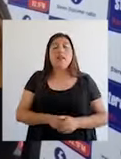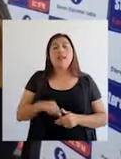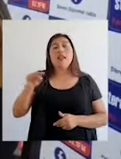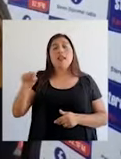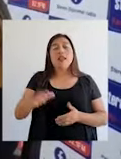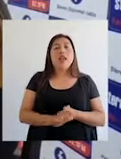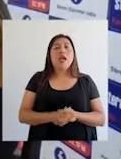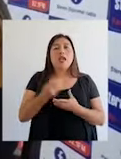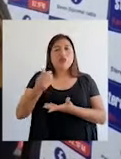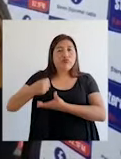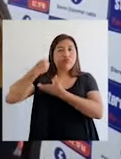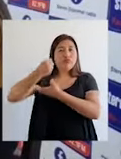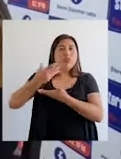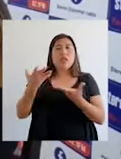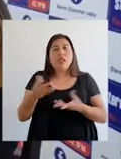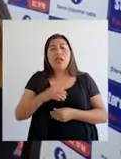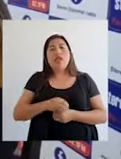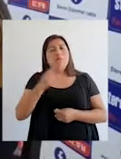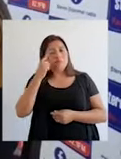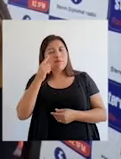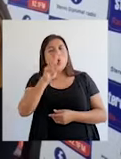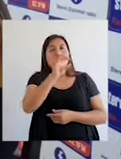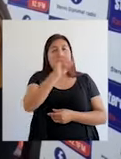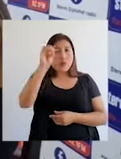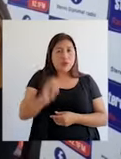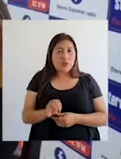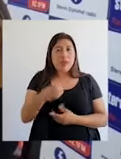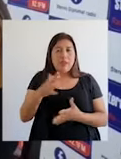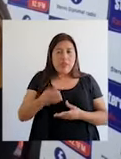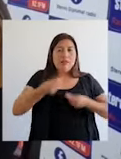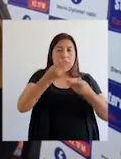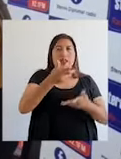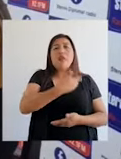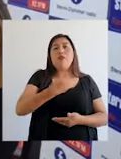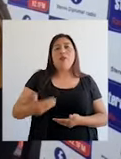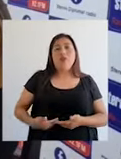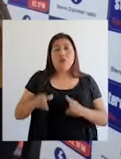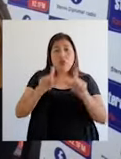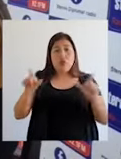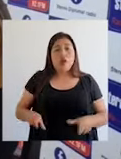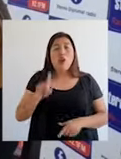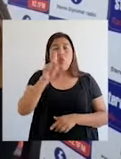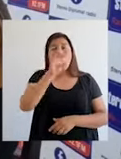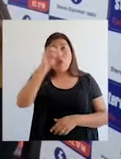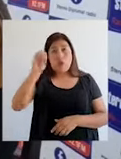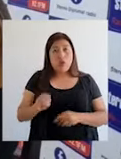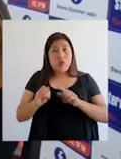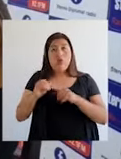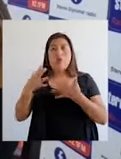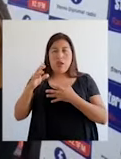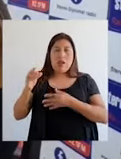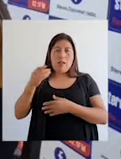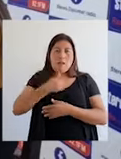la ejecución presupuestal del 1% del total asignado al gobierno local, es decir, a la municipalidad. El 1% de ese